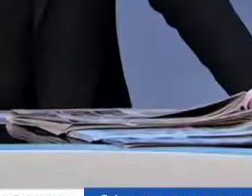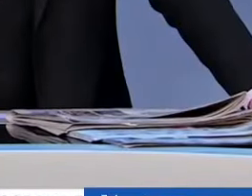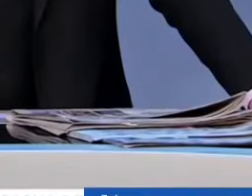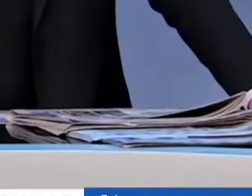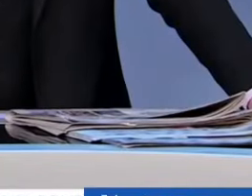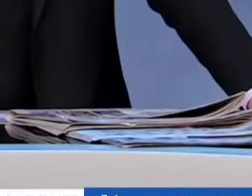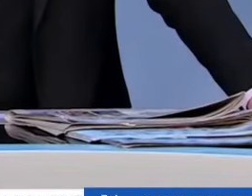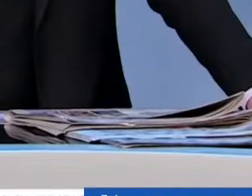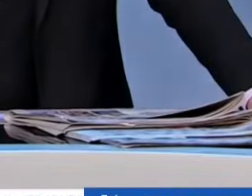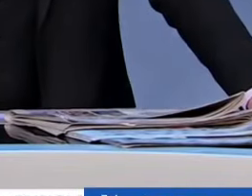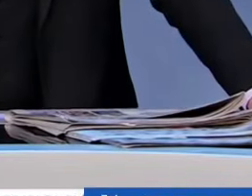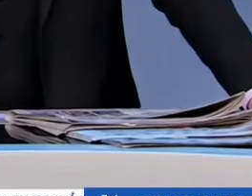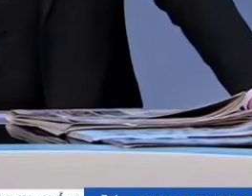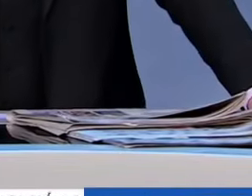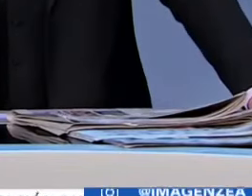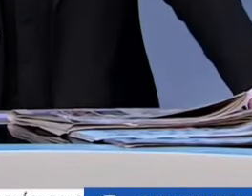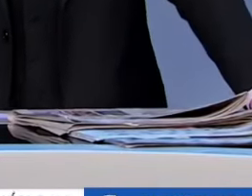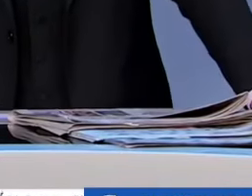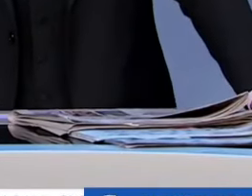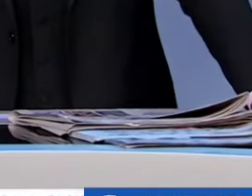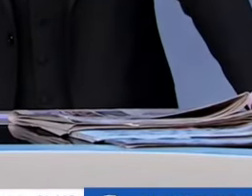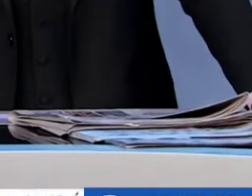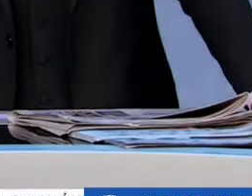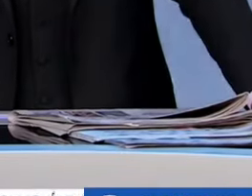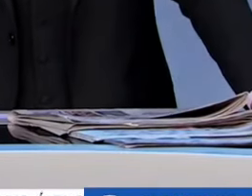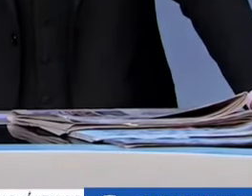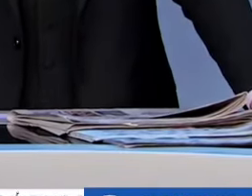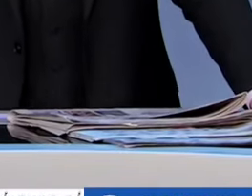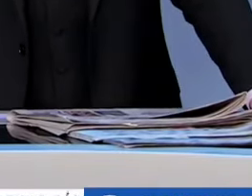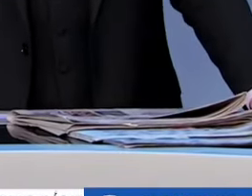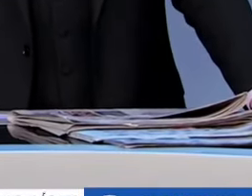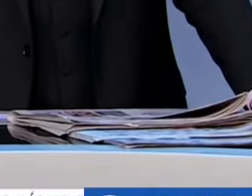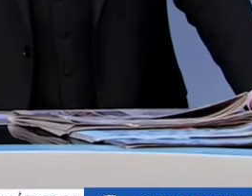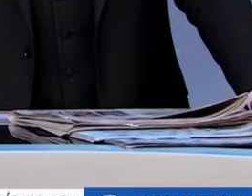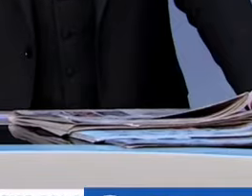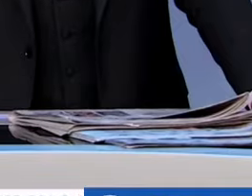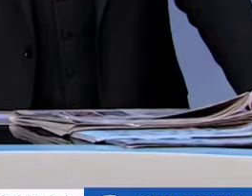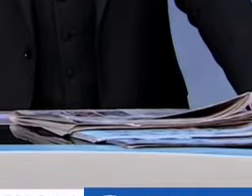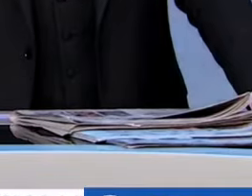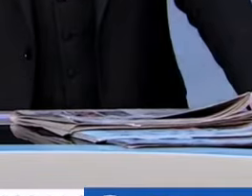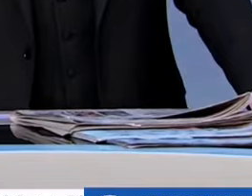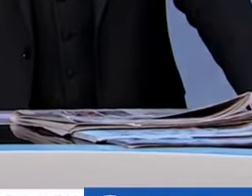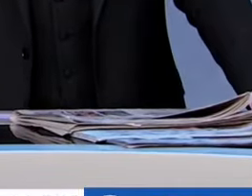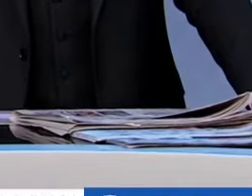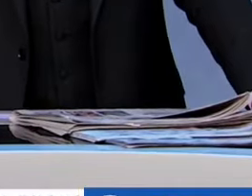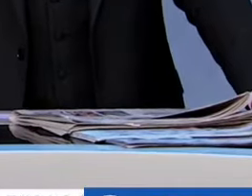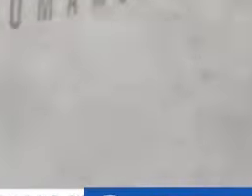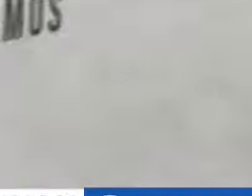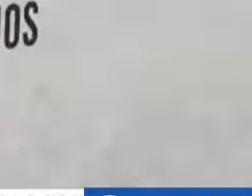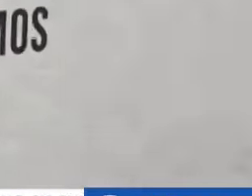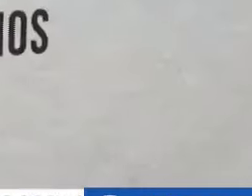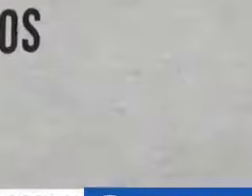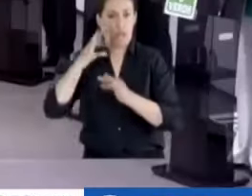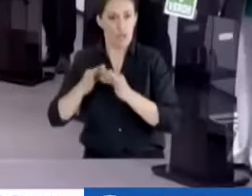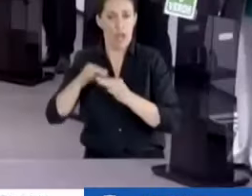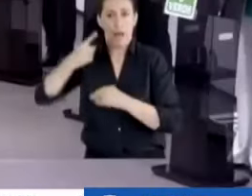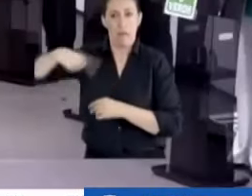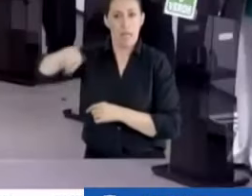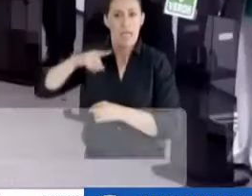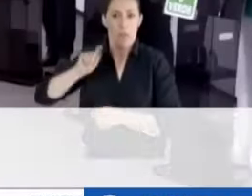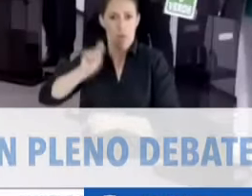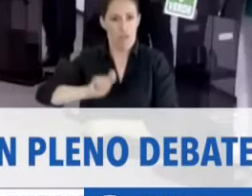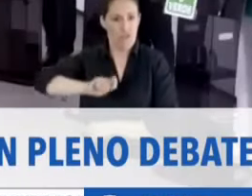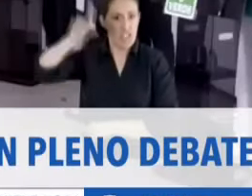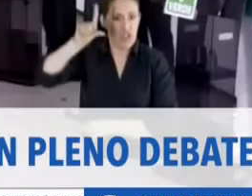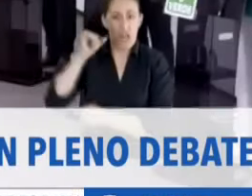y mire en Apodaca Nuevo León Rodrigo puente candidato del PT le dedicó la canción Señora señora a las mamás por el 10 de mayo